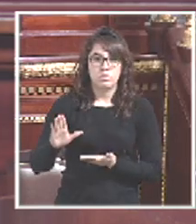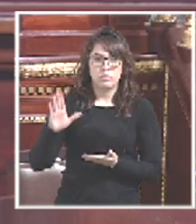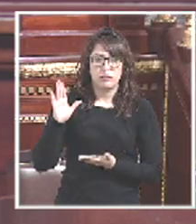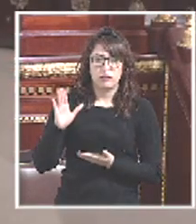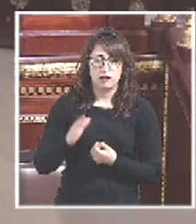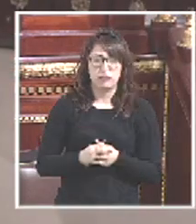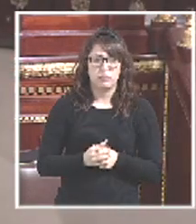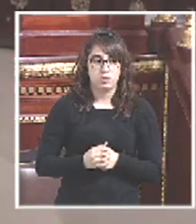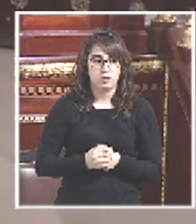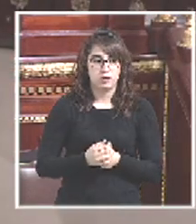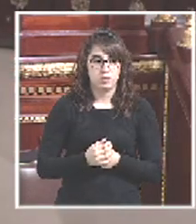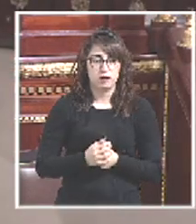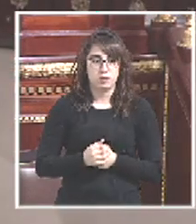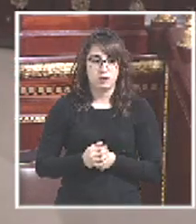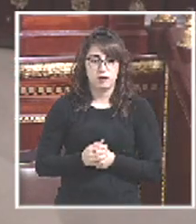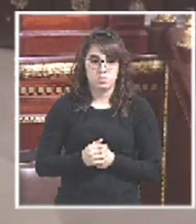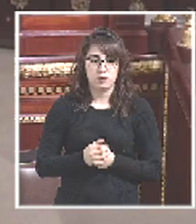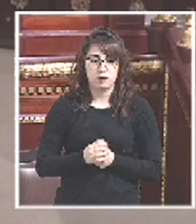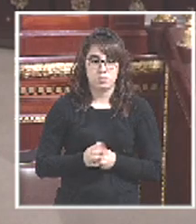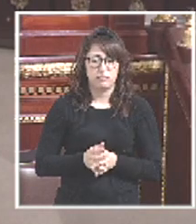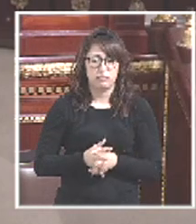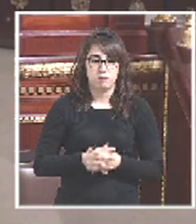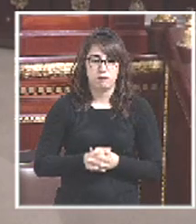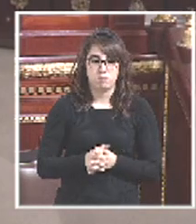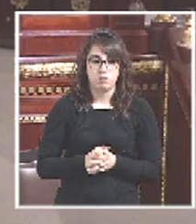levantando la mano.